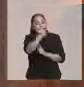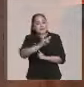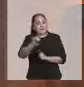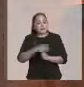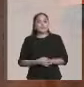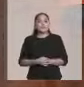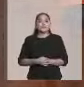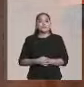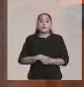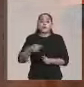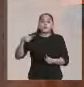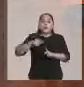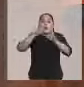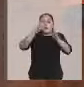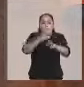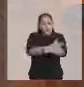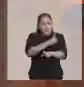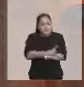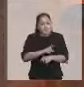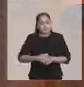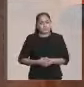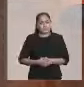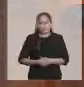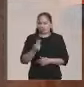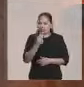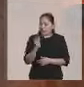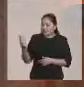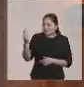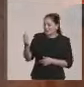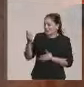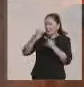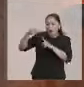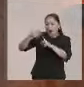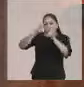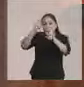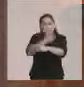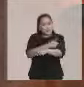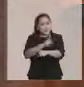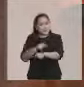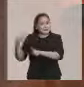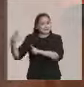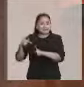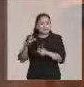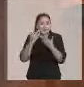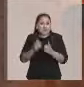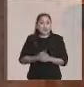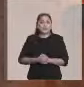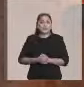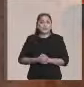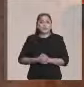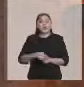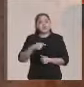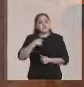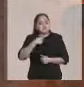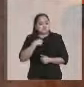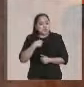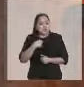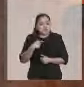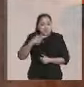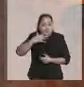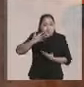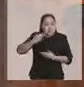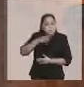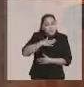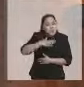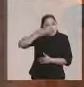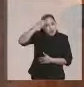refiero realmente a los tres. La verdad es que yo no desprecio la transparencia, han sido mis bienes públicos. No